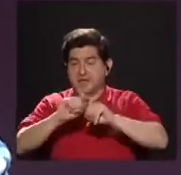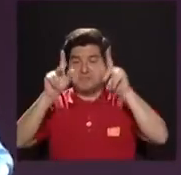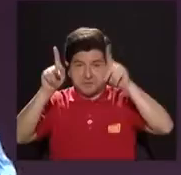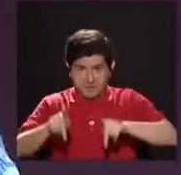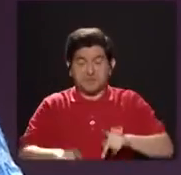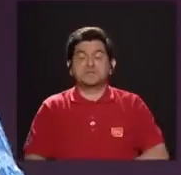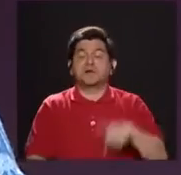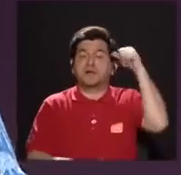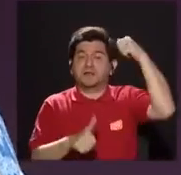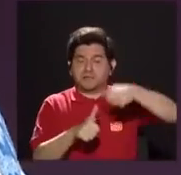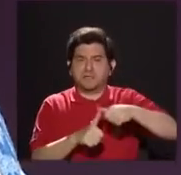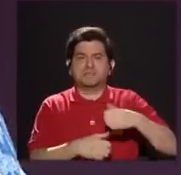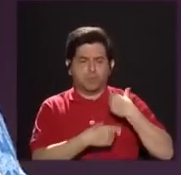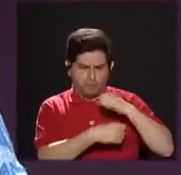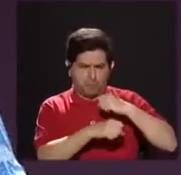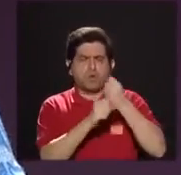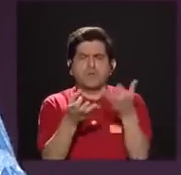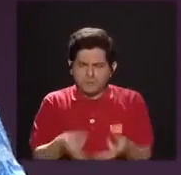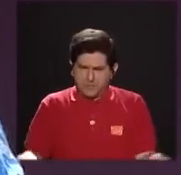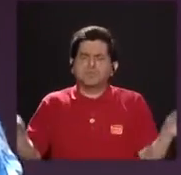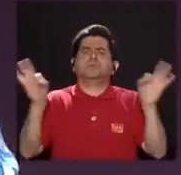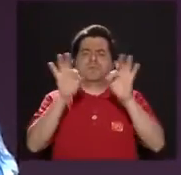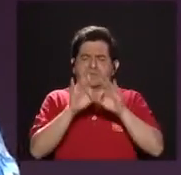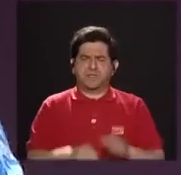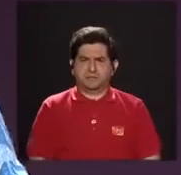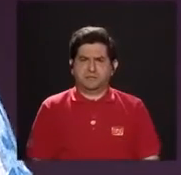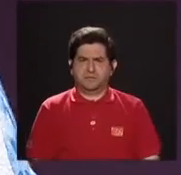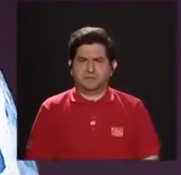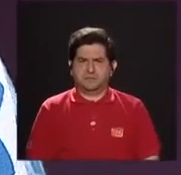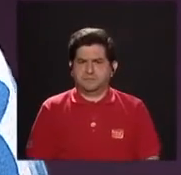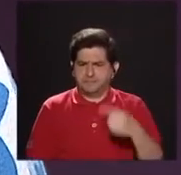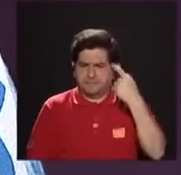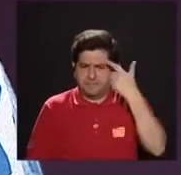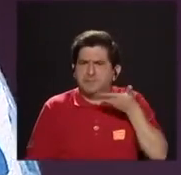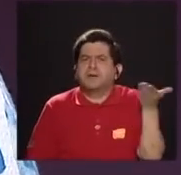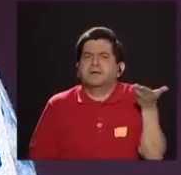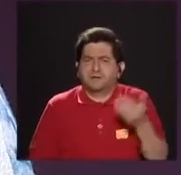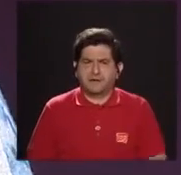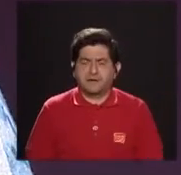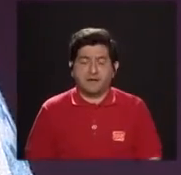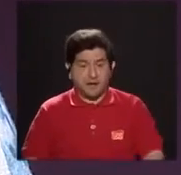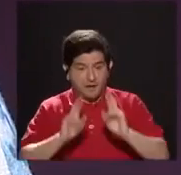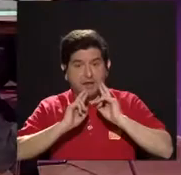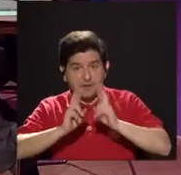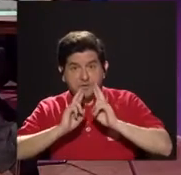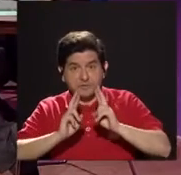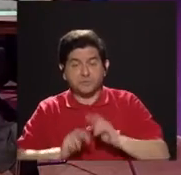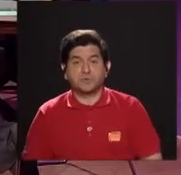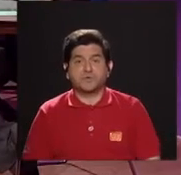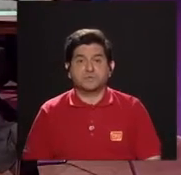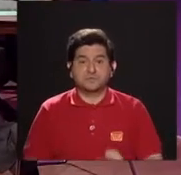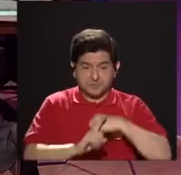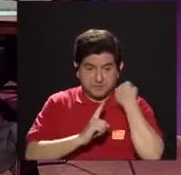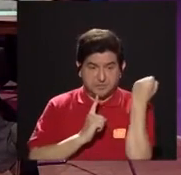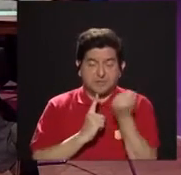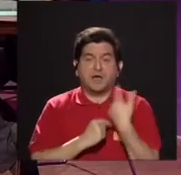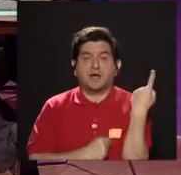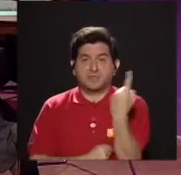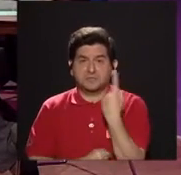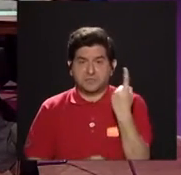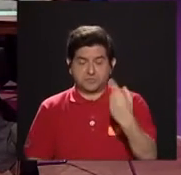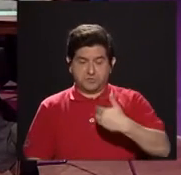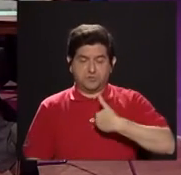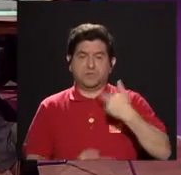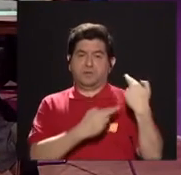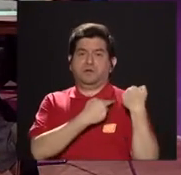pegó, ¿verdad? La municipalidad importa. Bueno, ¿importa para qué? Importa para resolver esos temas que le competen únicamente al